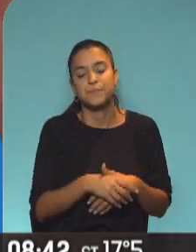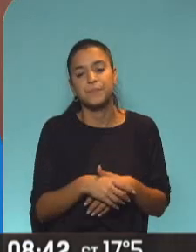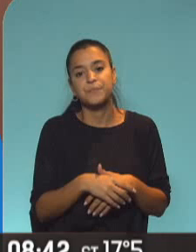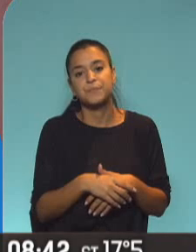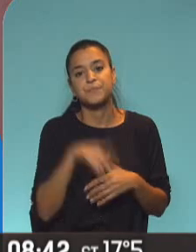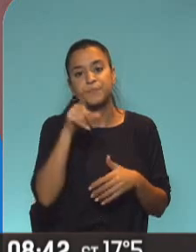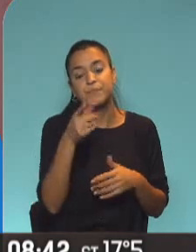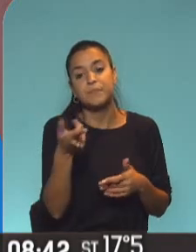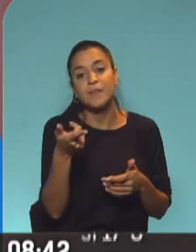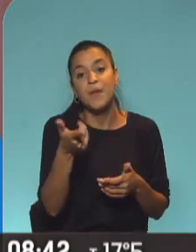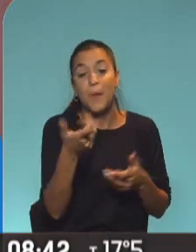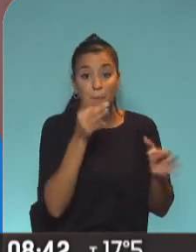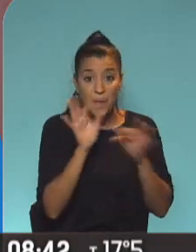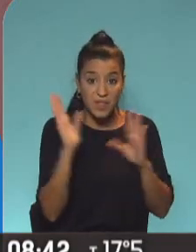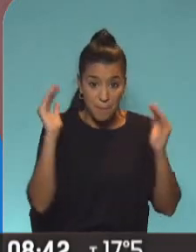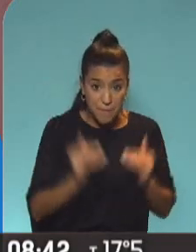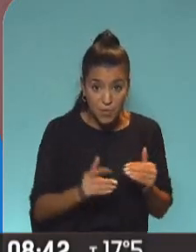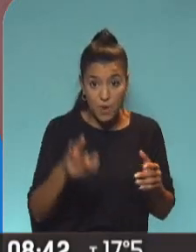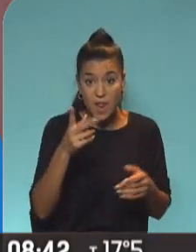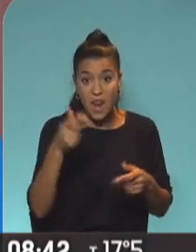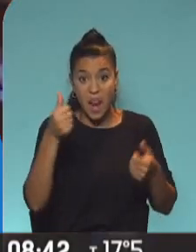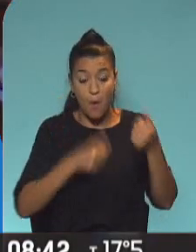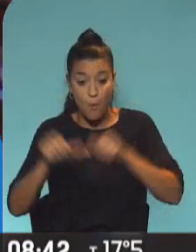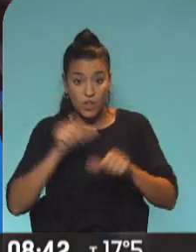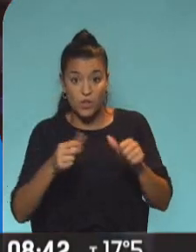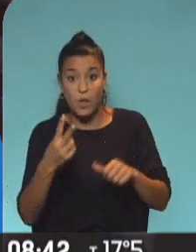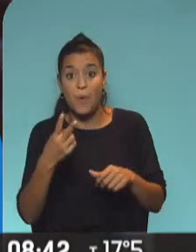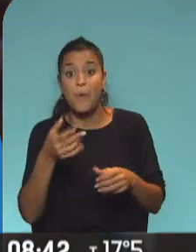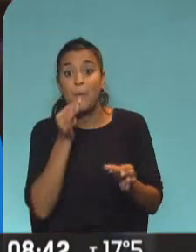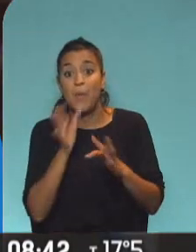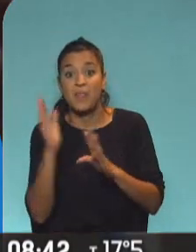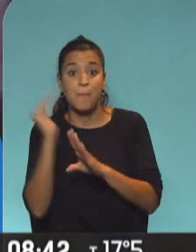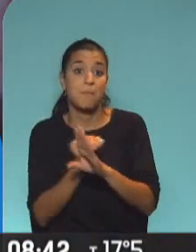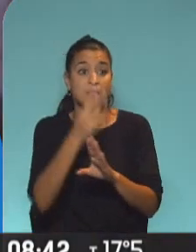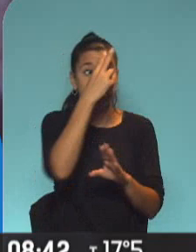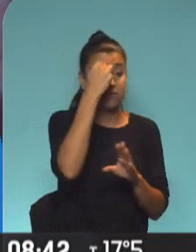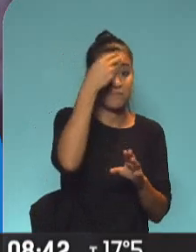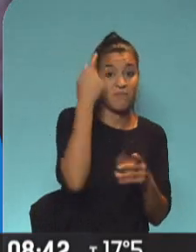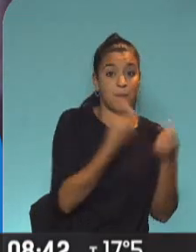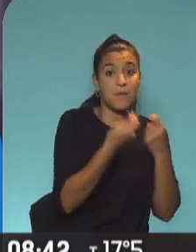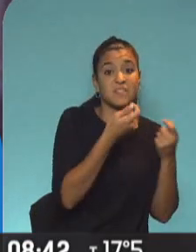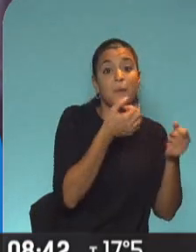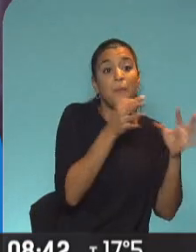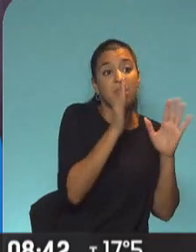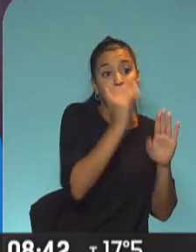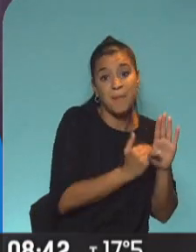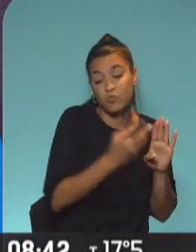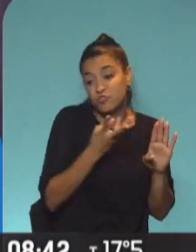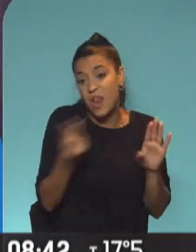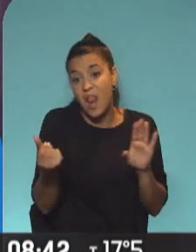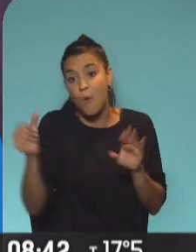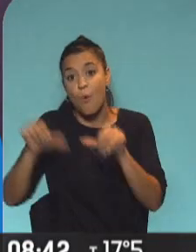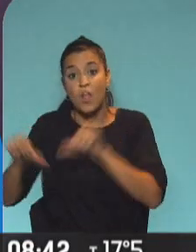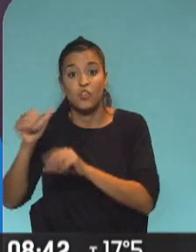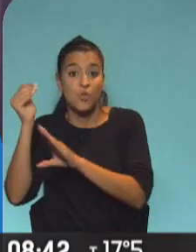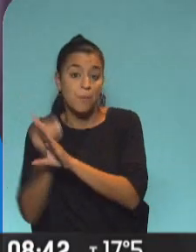compañía que, insisto, venden menos porque los laboratorios venden menos, porque la farmacia al vender menos le compra y le repone menos, porque el paciente tiene